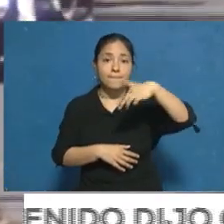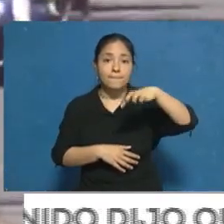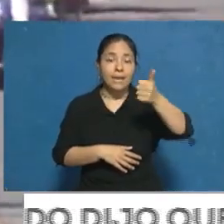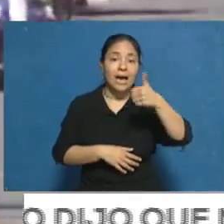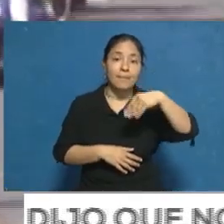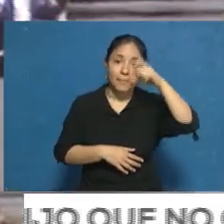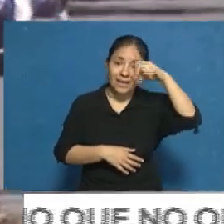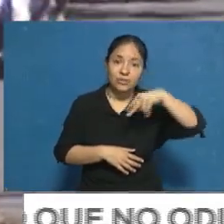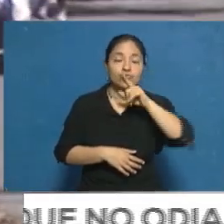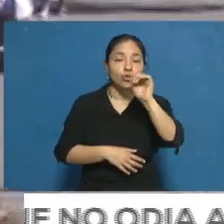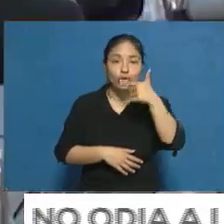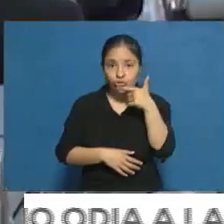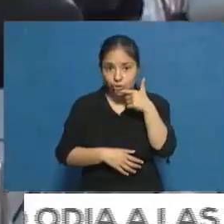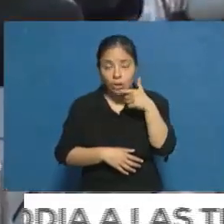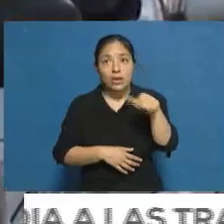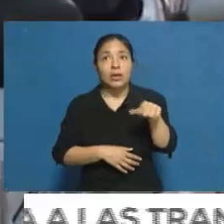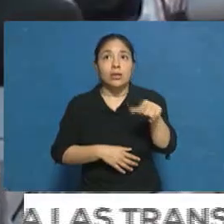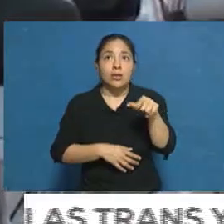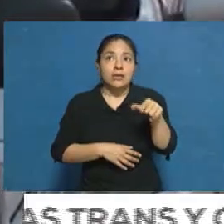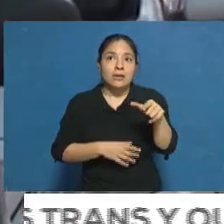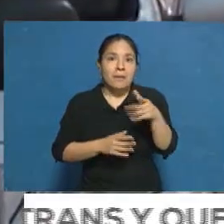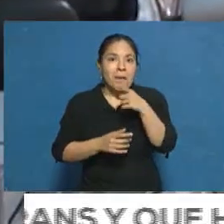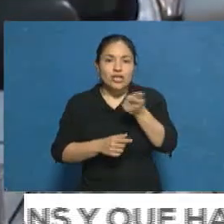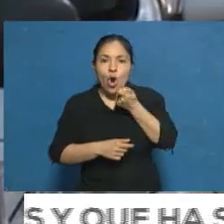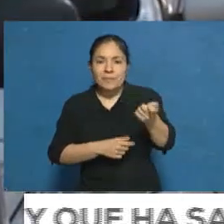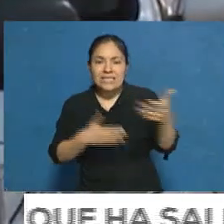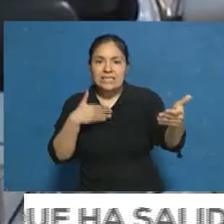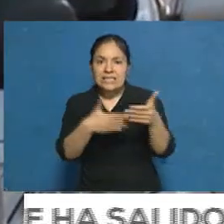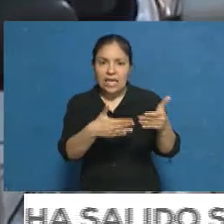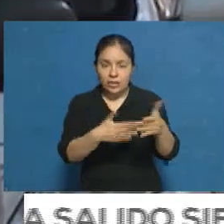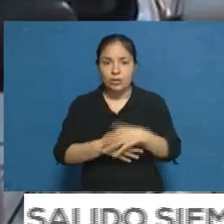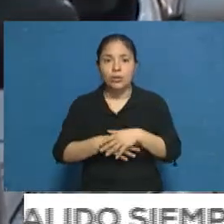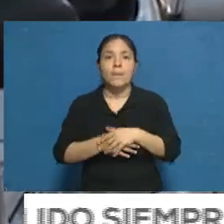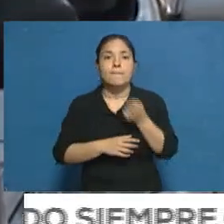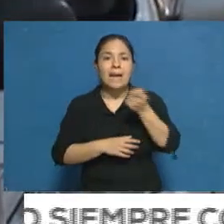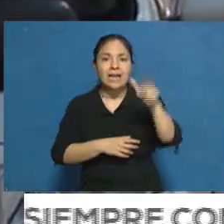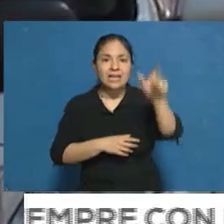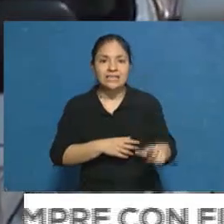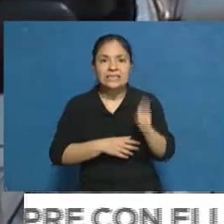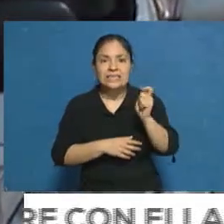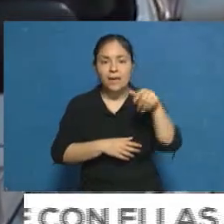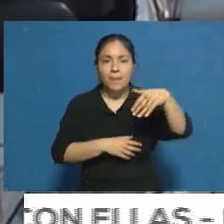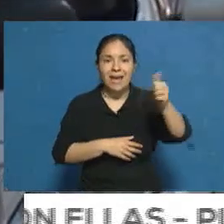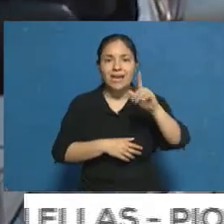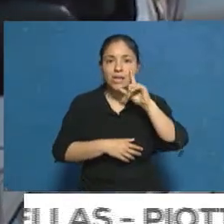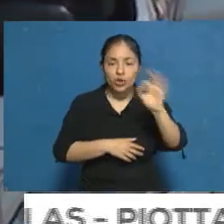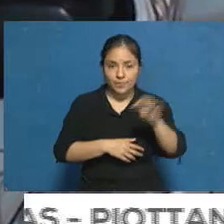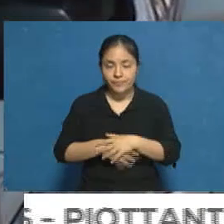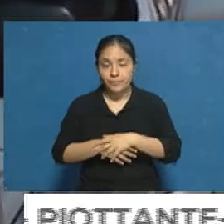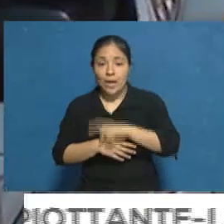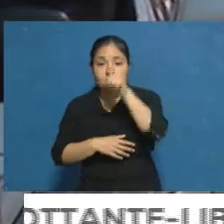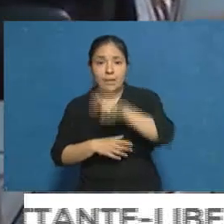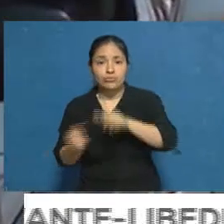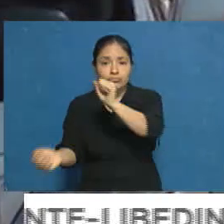cercano a donde se produjo el homicidio de Mario Cano la persona que ha sido detenida